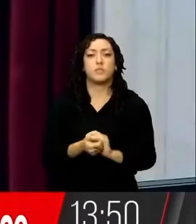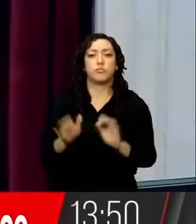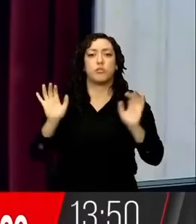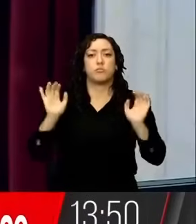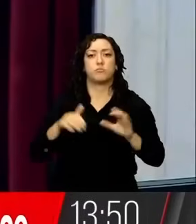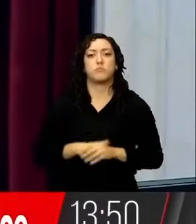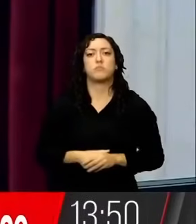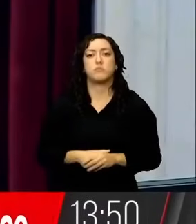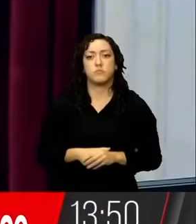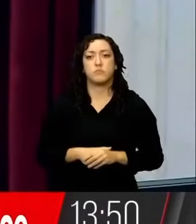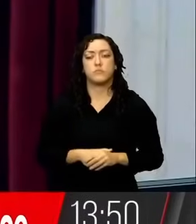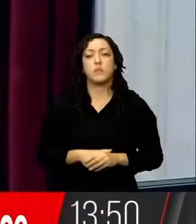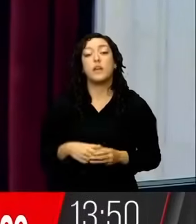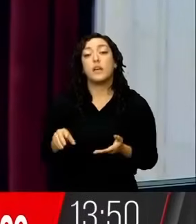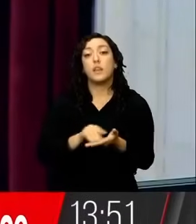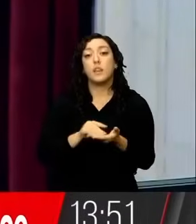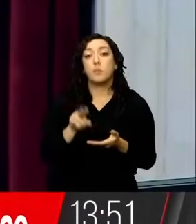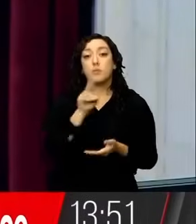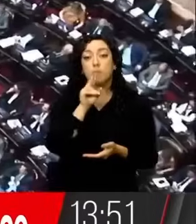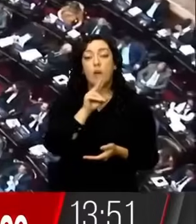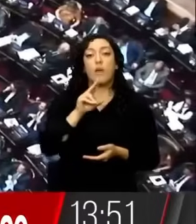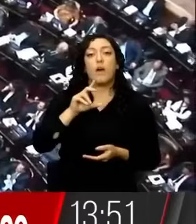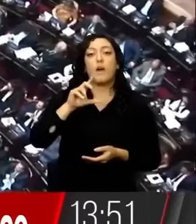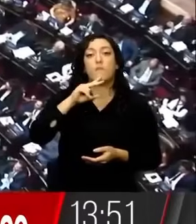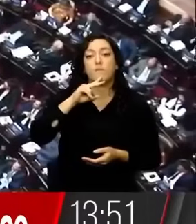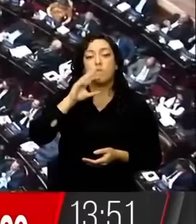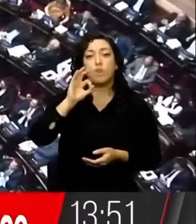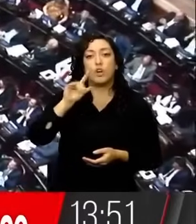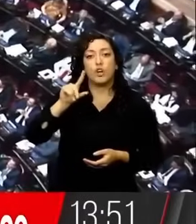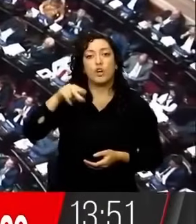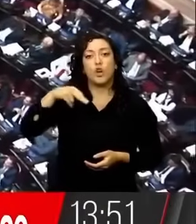Abstención. Diputada Luana Volnovich.